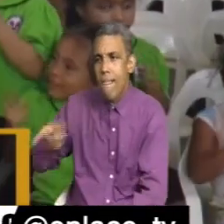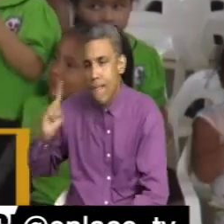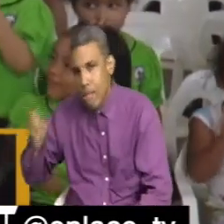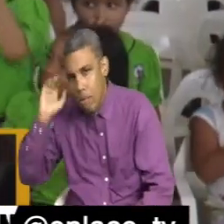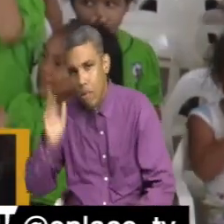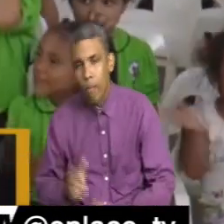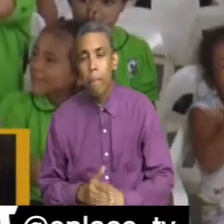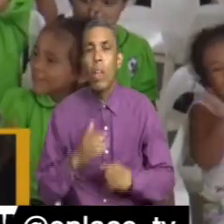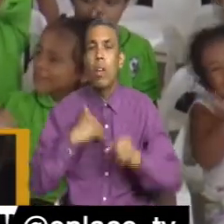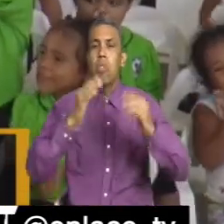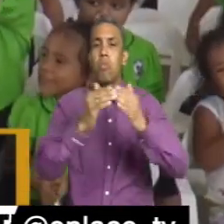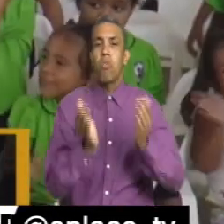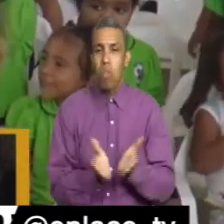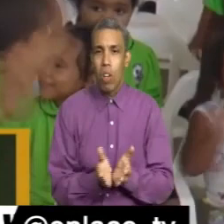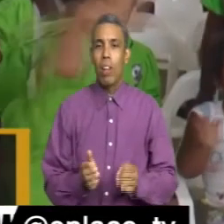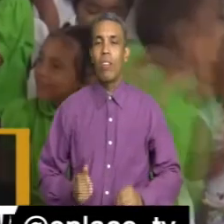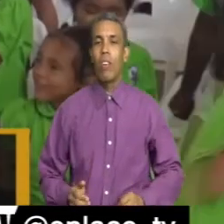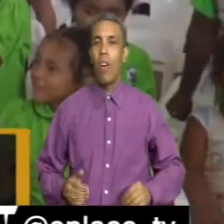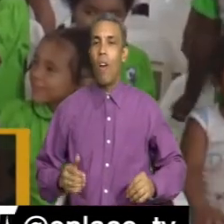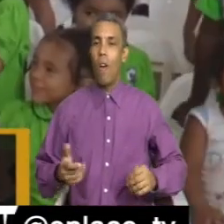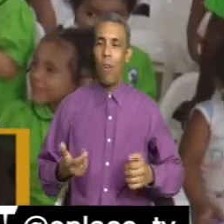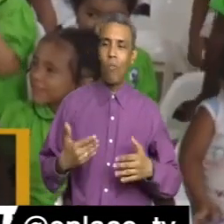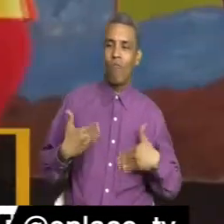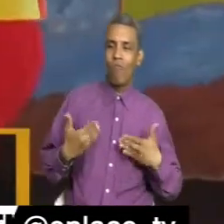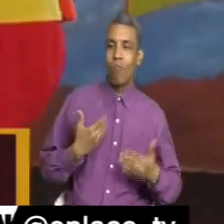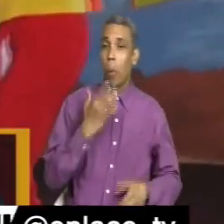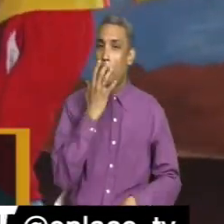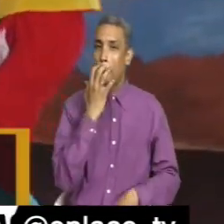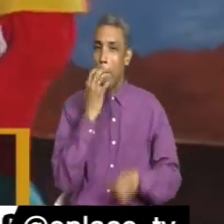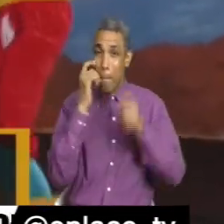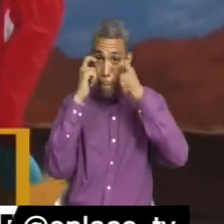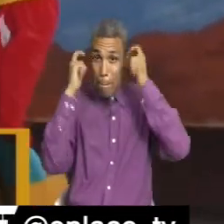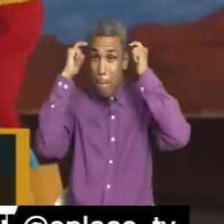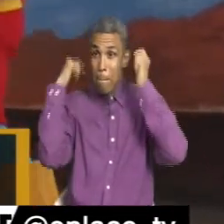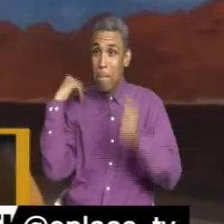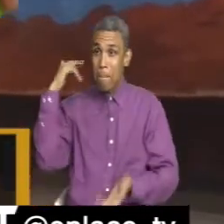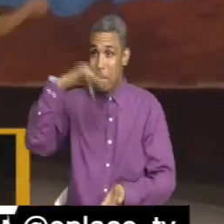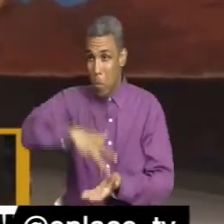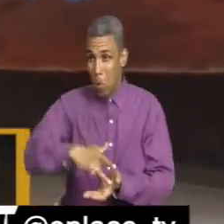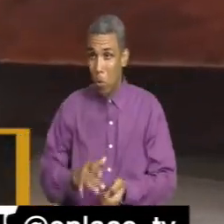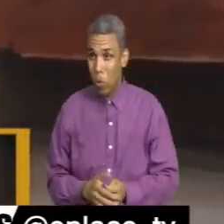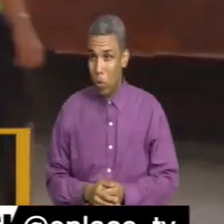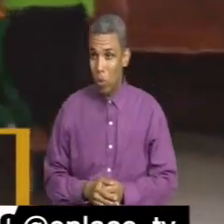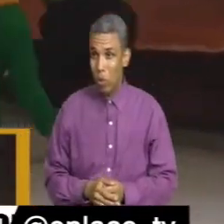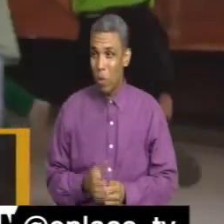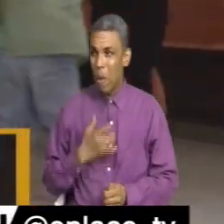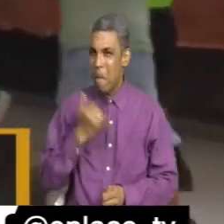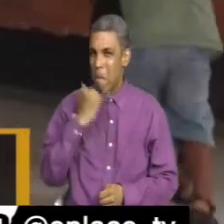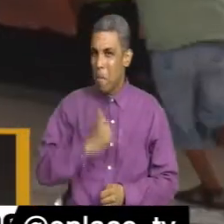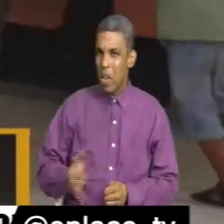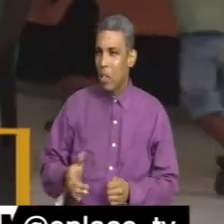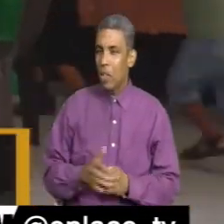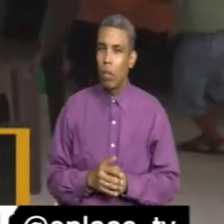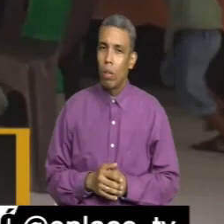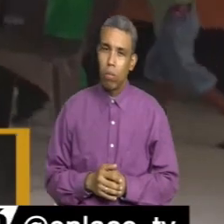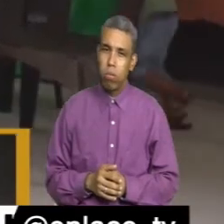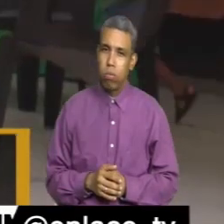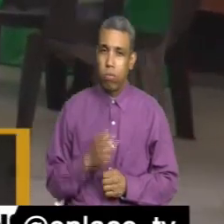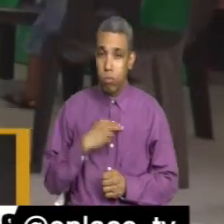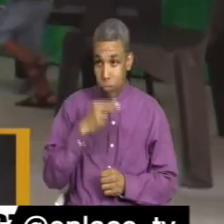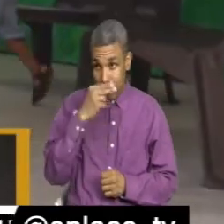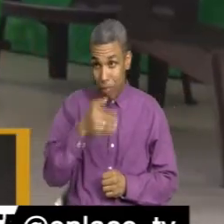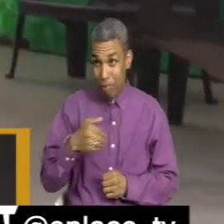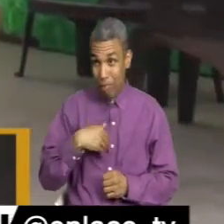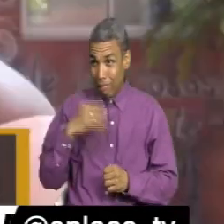colegio se mostró satisfecho con las enseñanzas que le dejó Rufino, quien hace todo lo contrario de lo que se debe hacer, pero que deja un mensaje de esperanza para